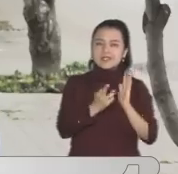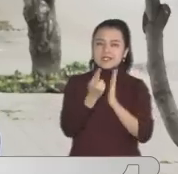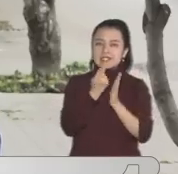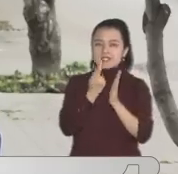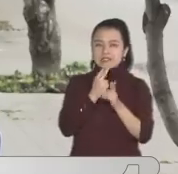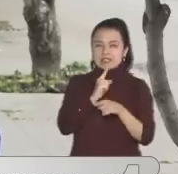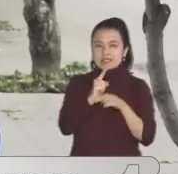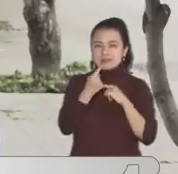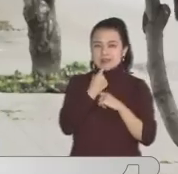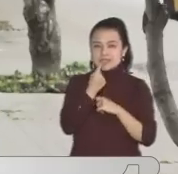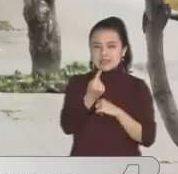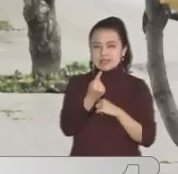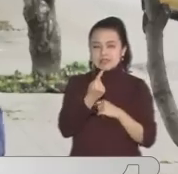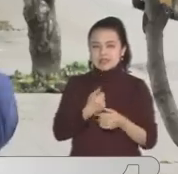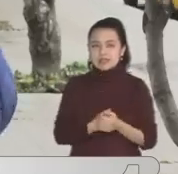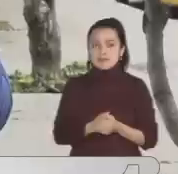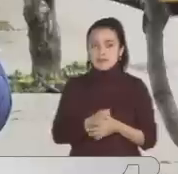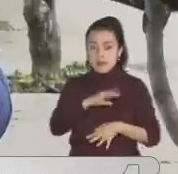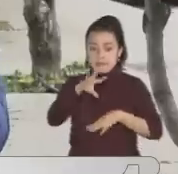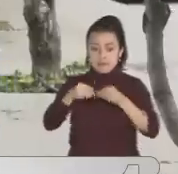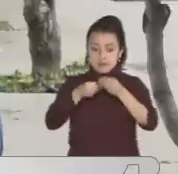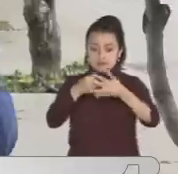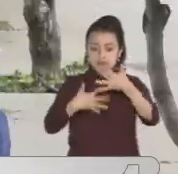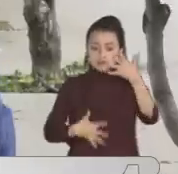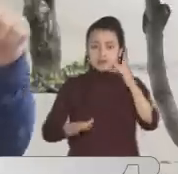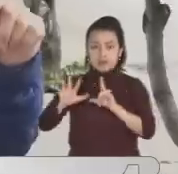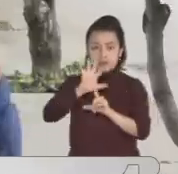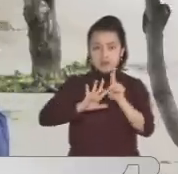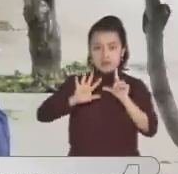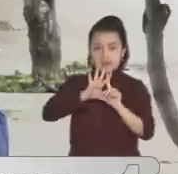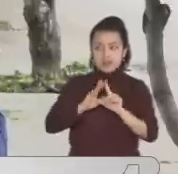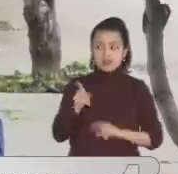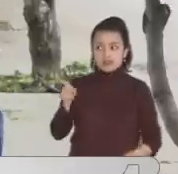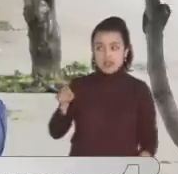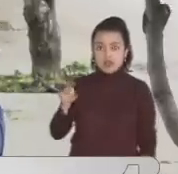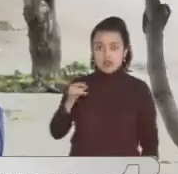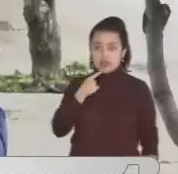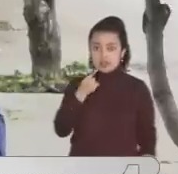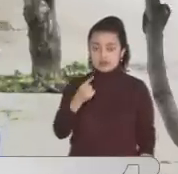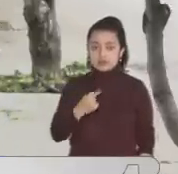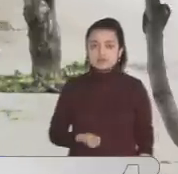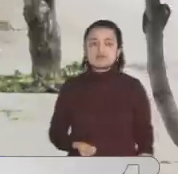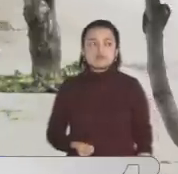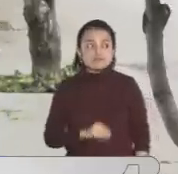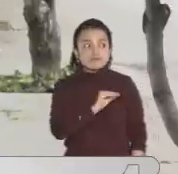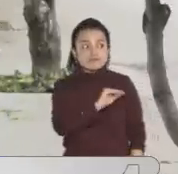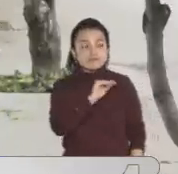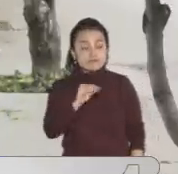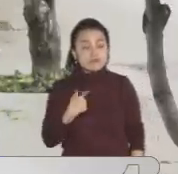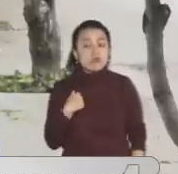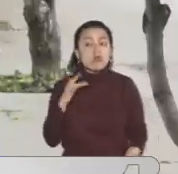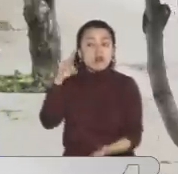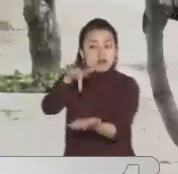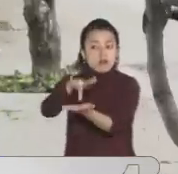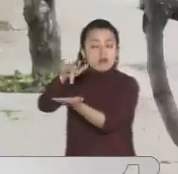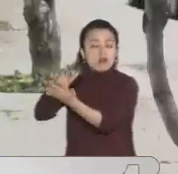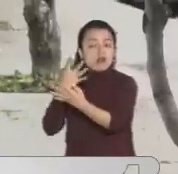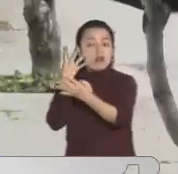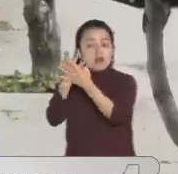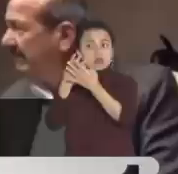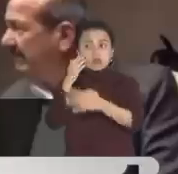Barreras, en los cuales dice que hubo visitas de miembros del Pacto Histórico al pabellón de extraditables en cárceles del